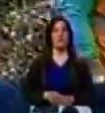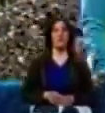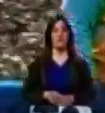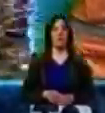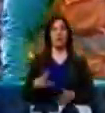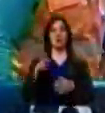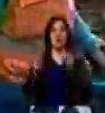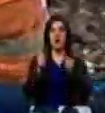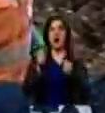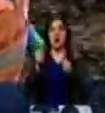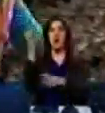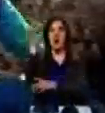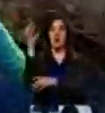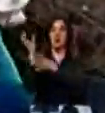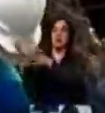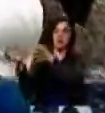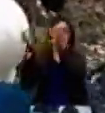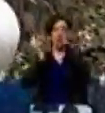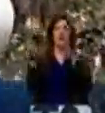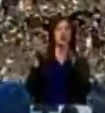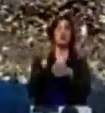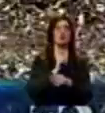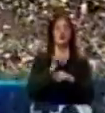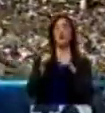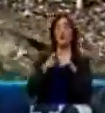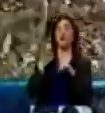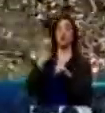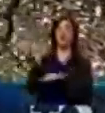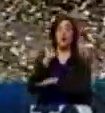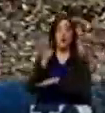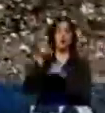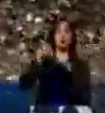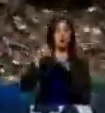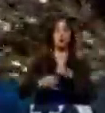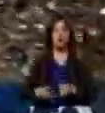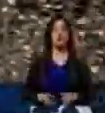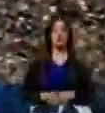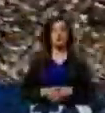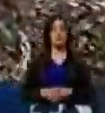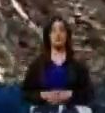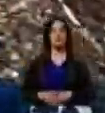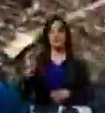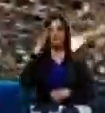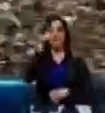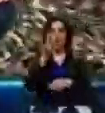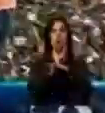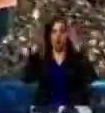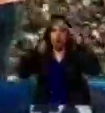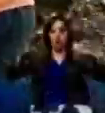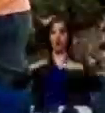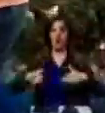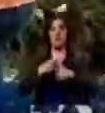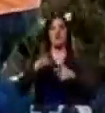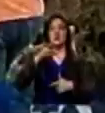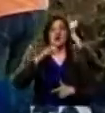será? Hasta finales de enero estamos con este servicio. Ya sabe, gracias Andrés, ya sabe amigo televidente, si usted utilizó un árbol de ciprés